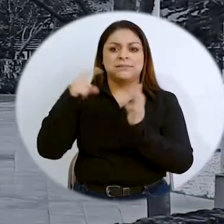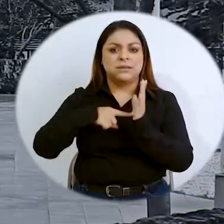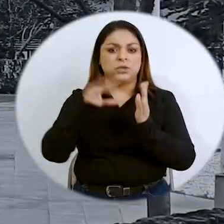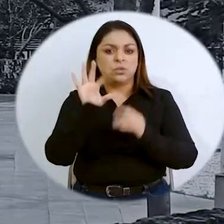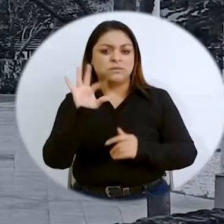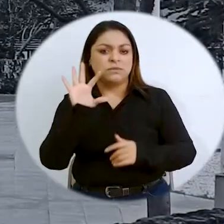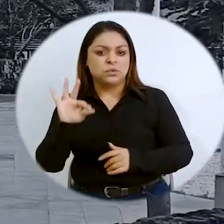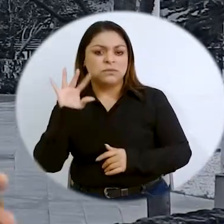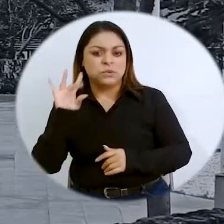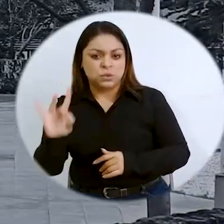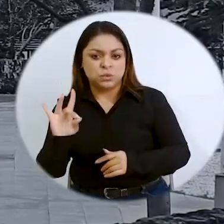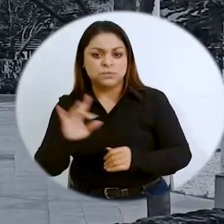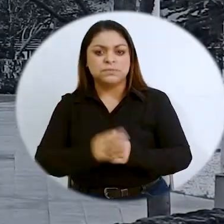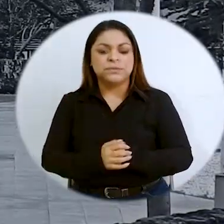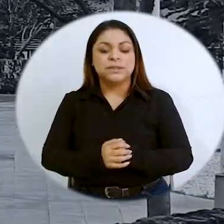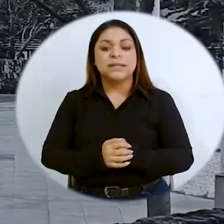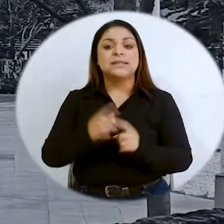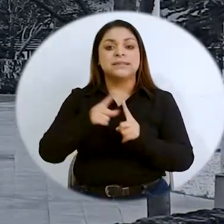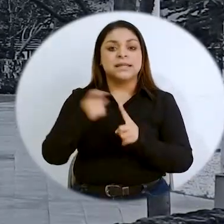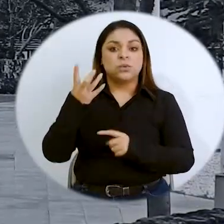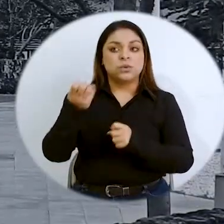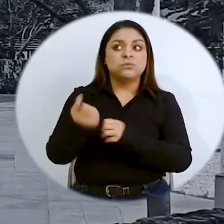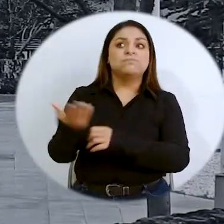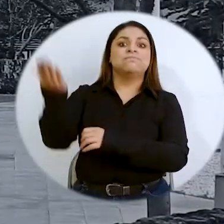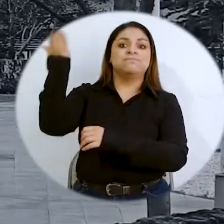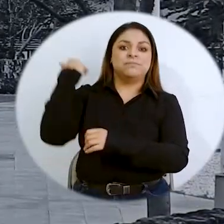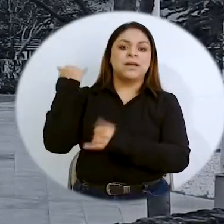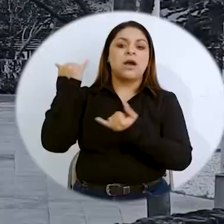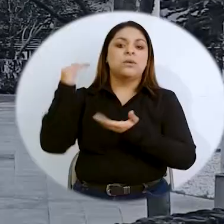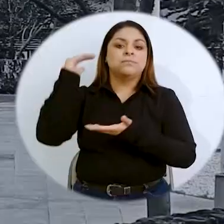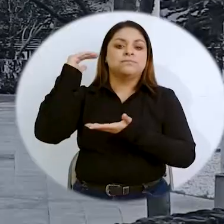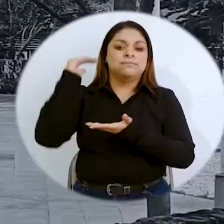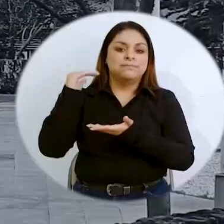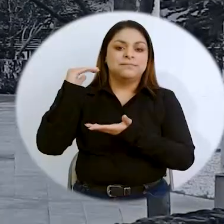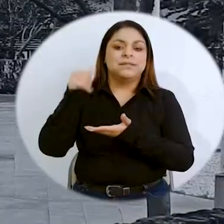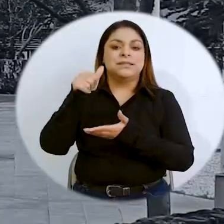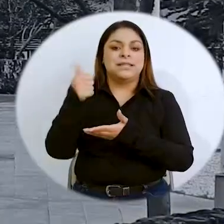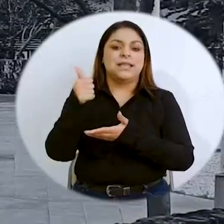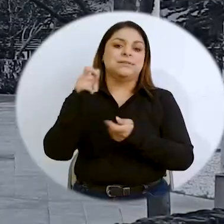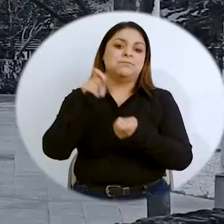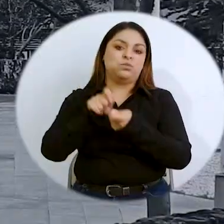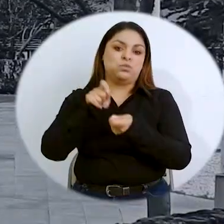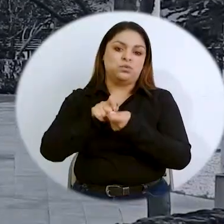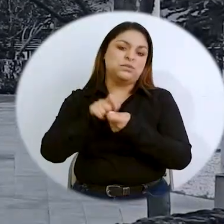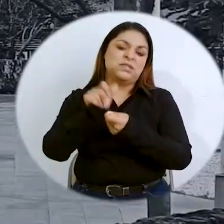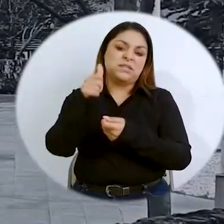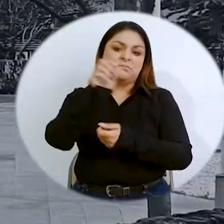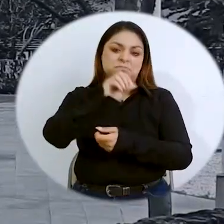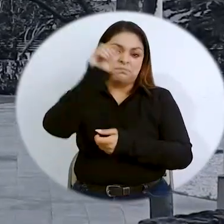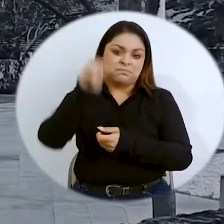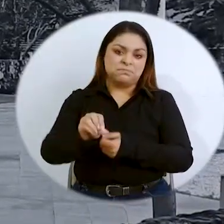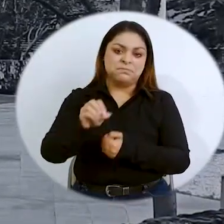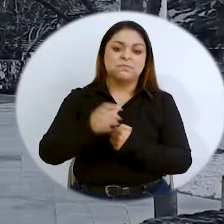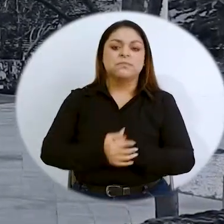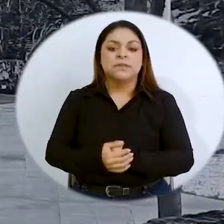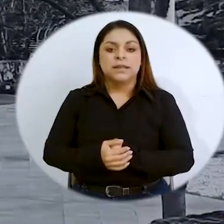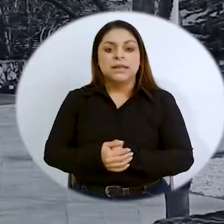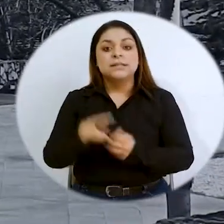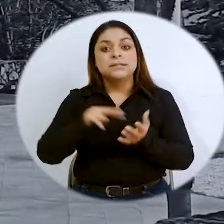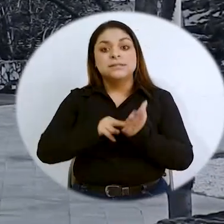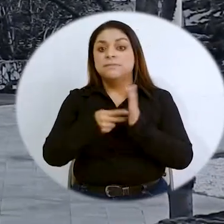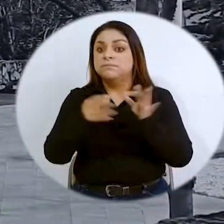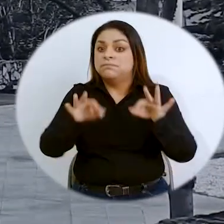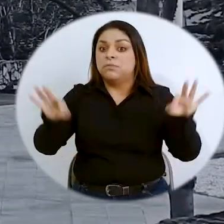1998, desde la elección anterior se ha bajado 10 puntos porcentuales. Eso es un capital político interesante, habla de